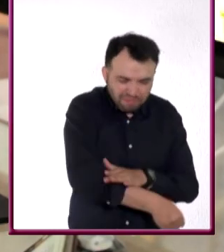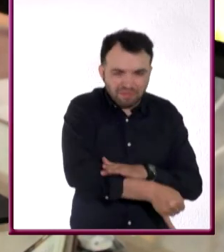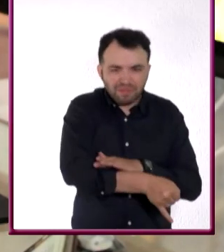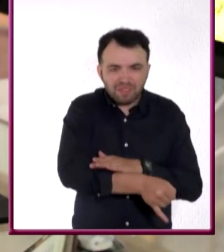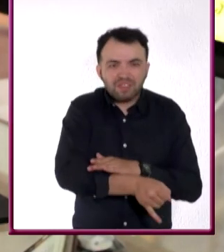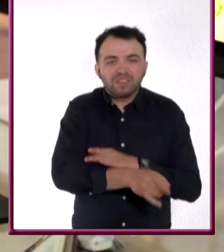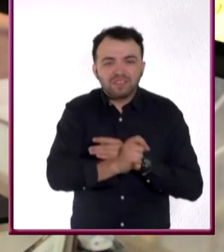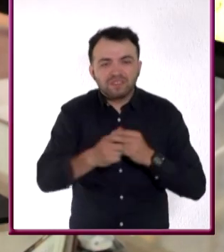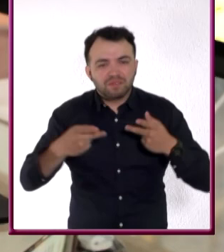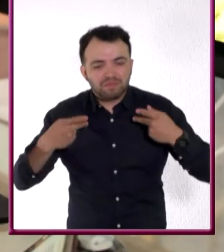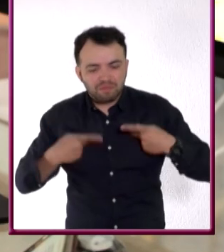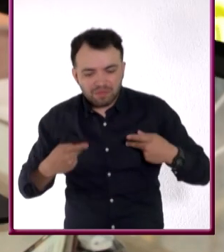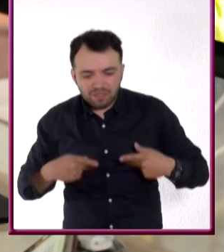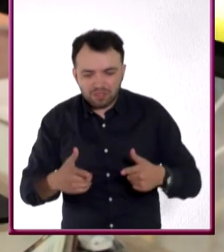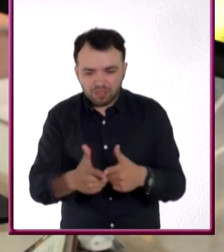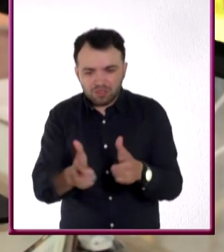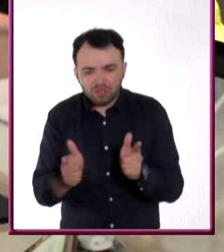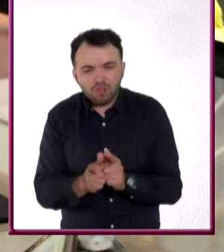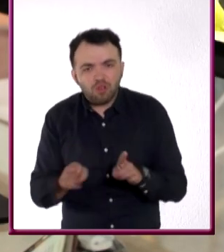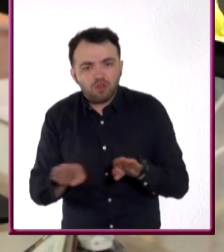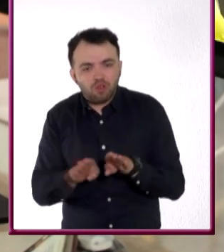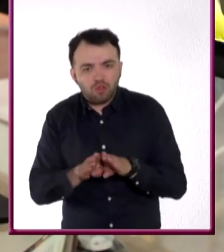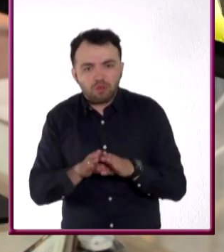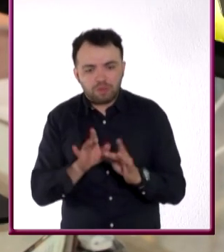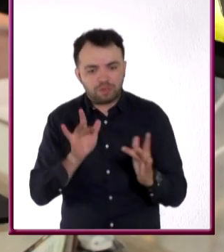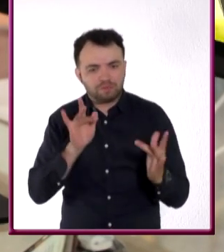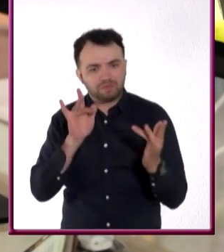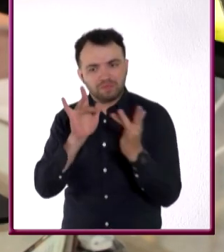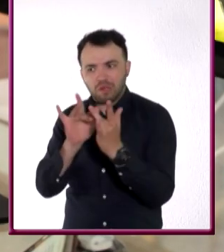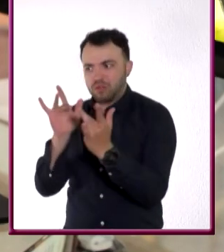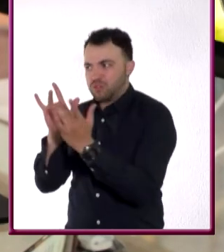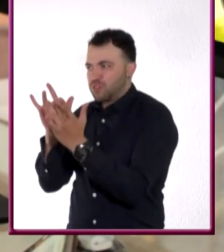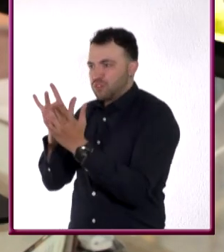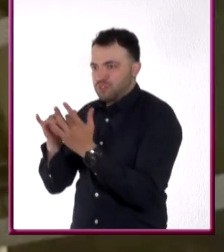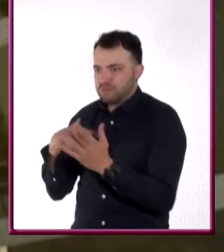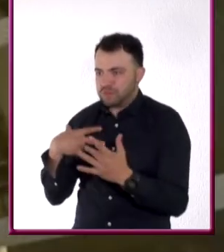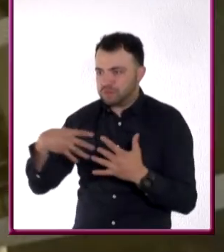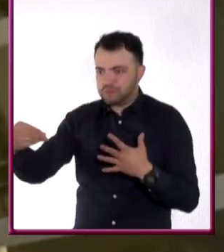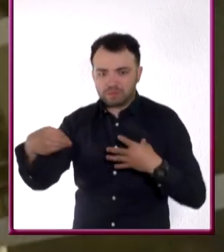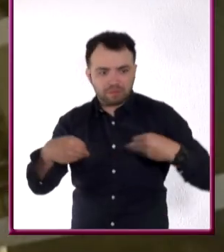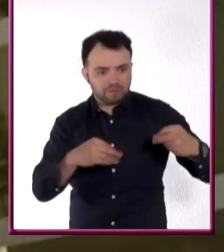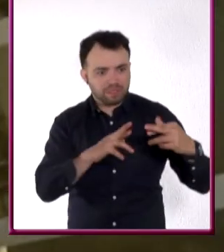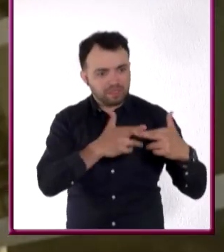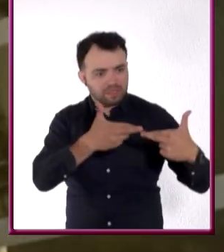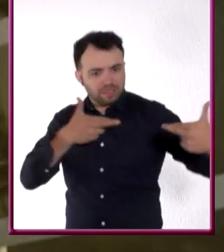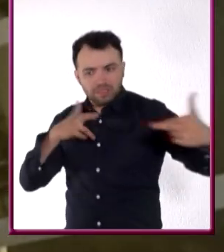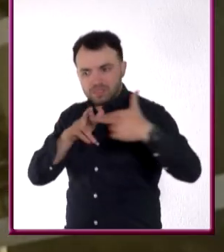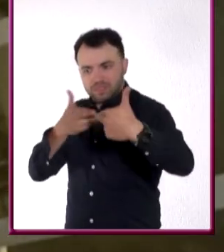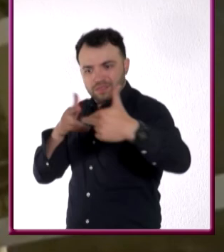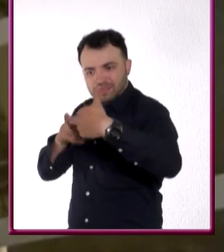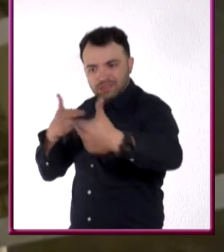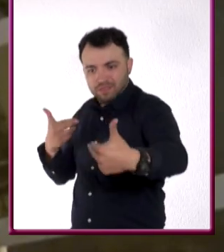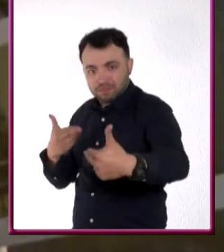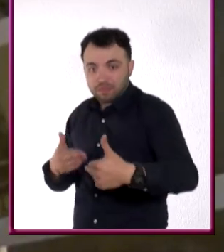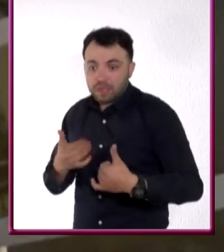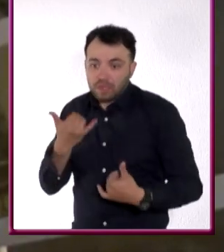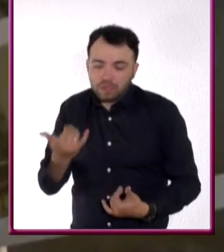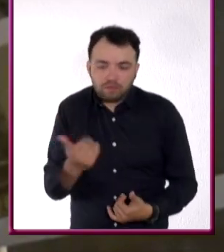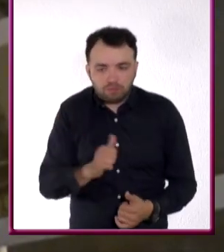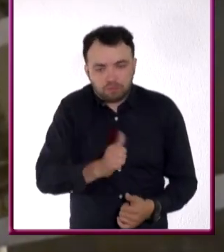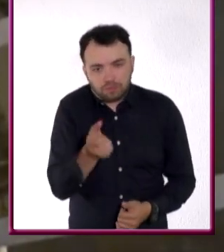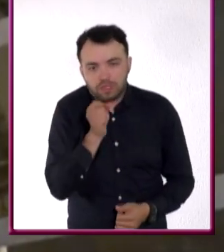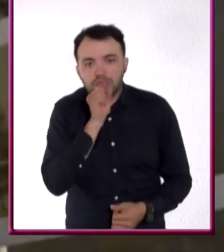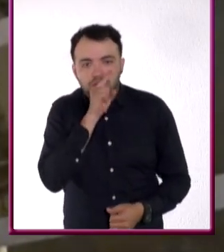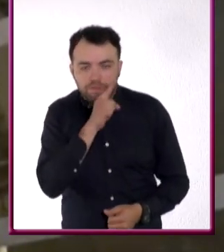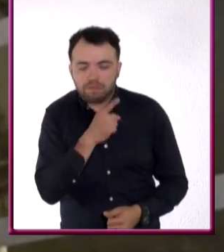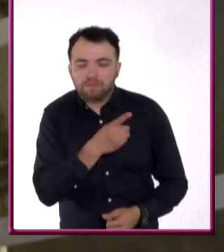a nivel poblacional de cómo son las redes de contactos entre las personas, ¿no? Y otra herramienta, bueno, en realidad